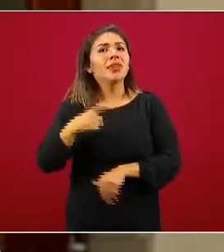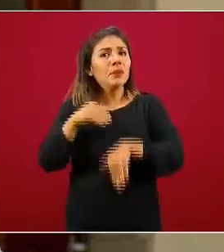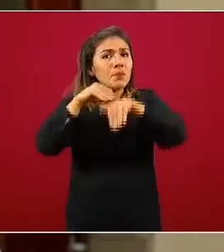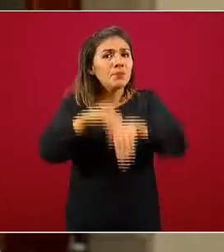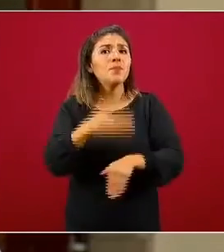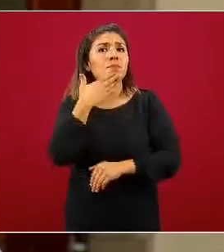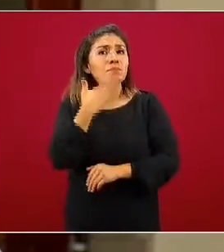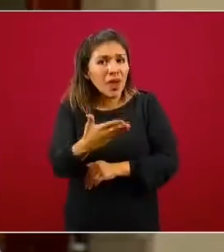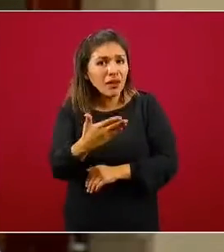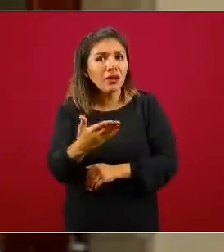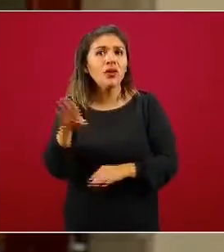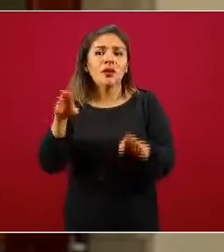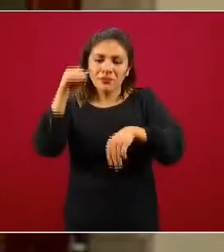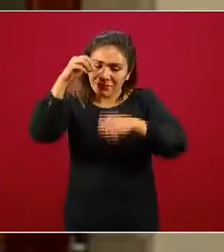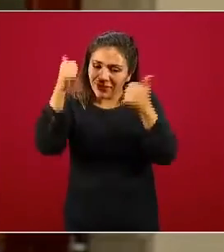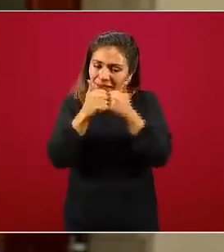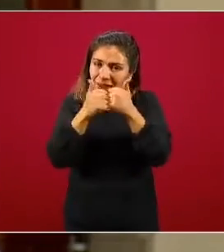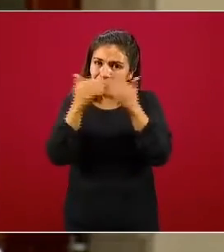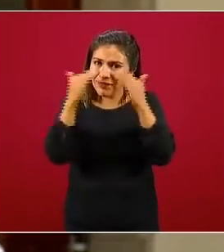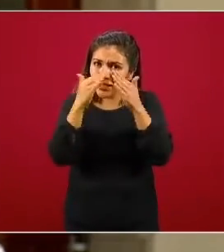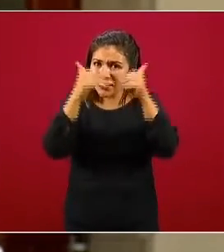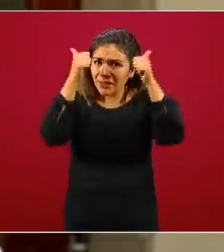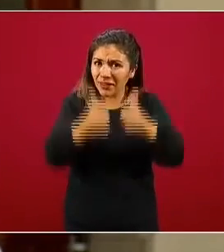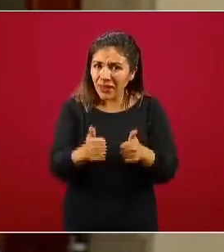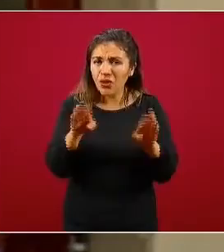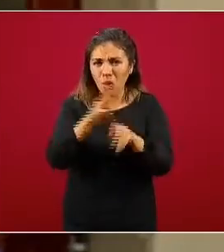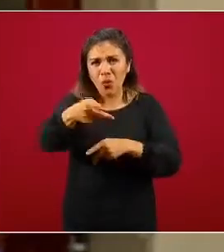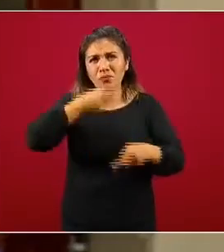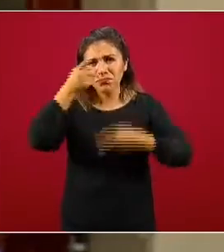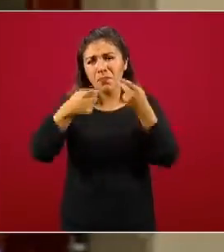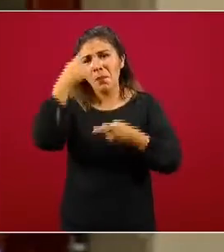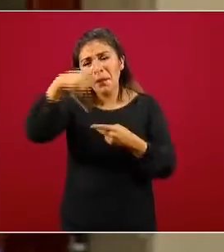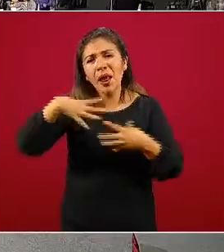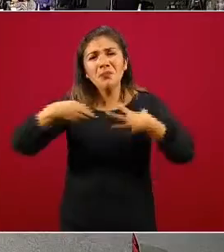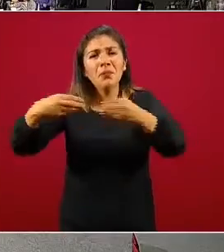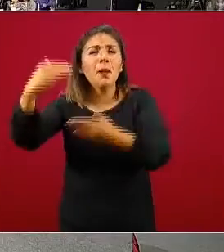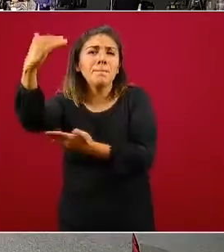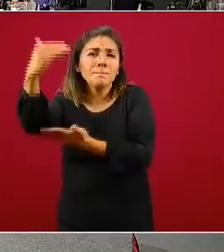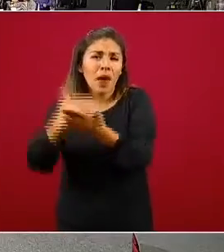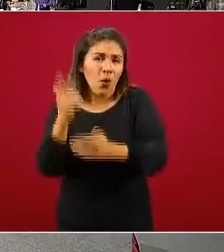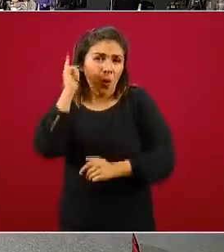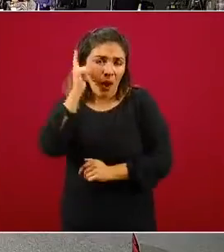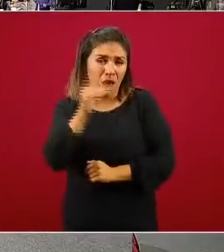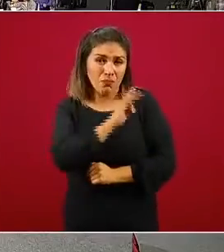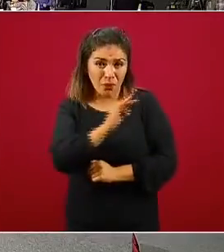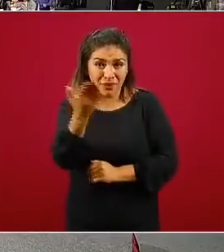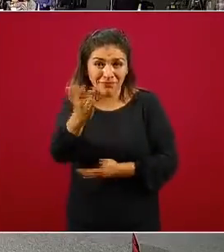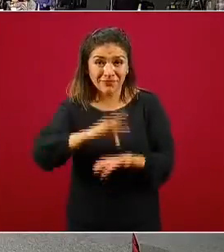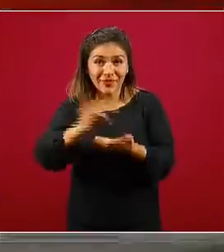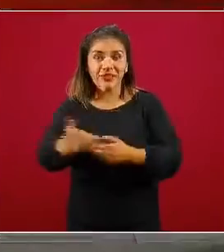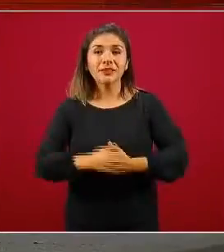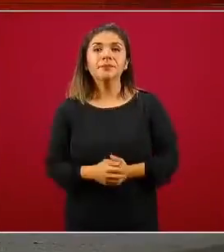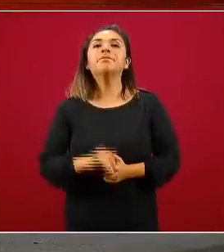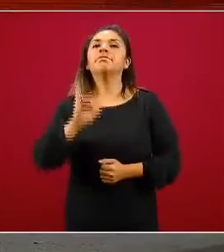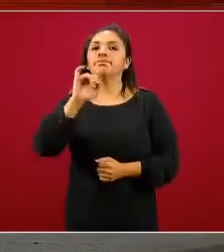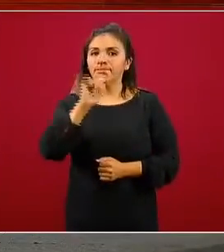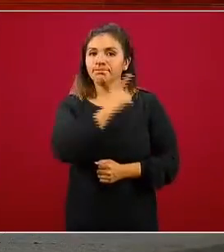se queden en casa, como usted lo ha planteado, ¿verdad? Para que podamos aplanar la curva también allá. Muchas gracias. Con mucho